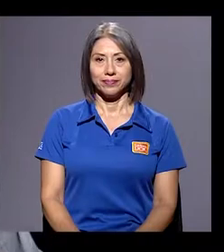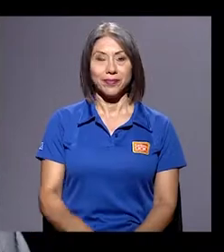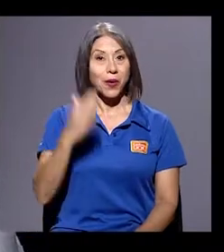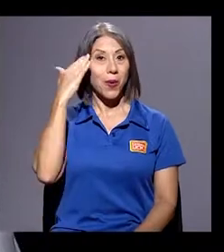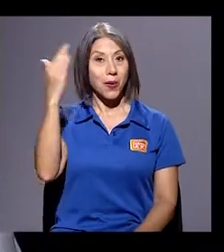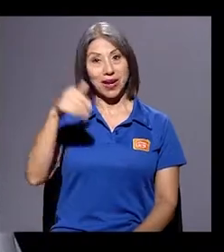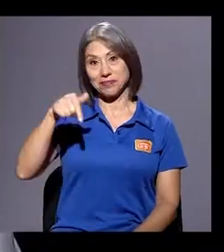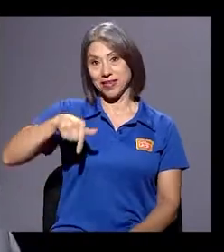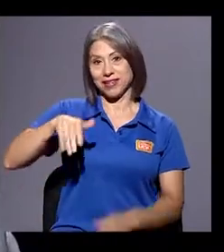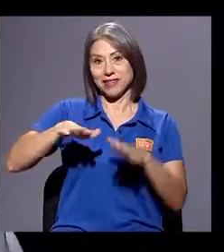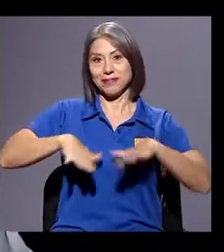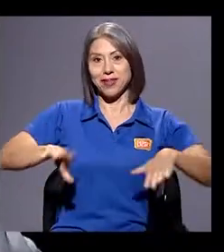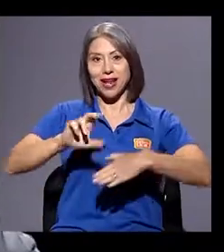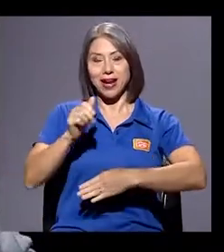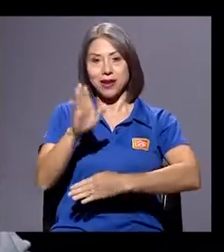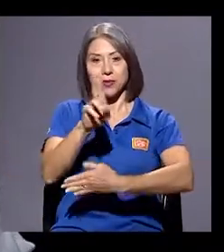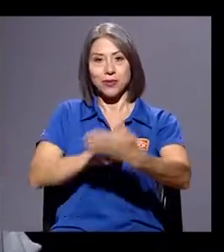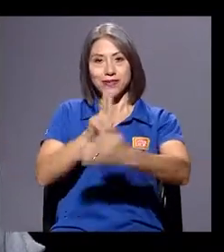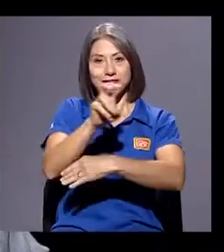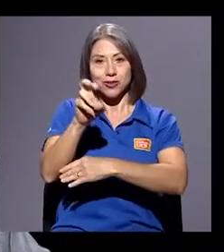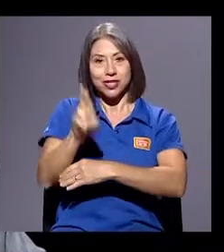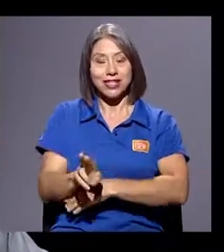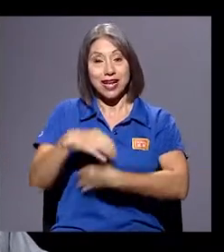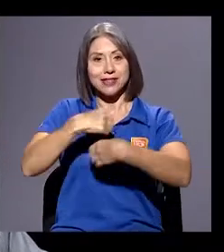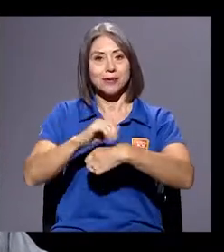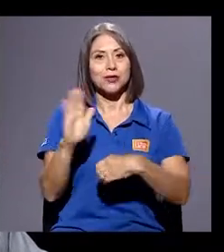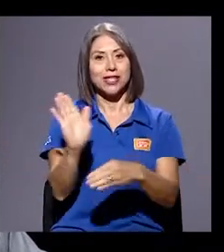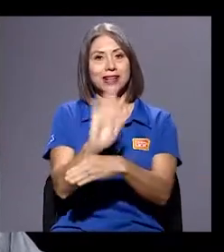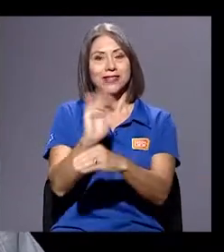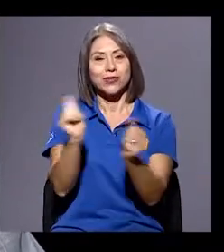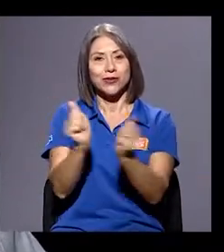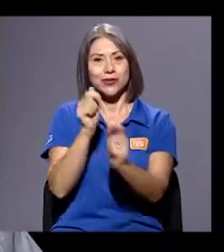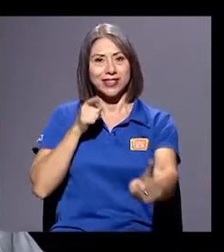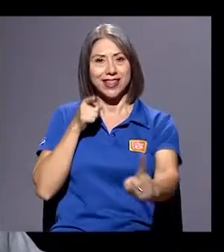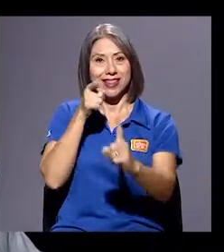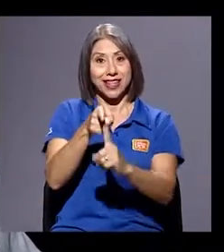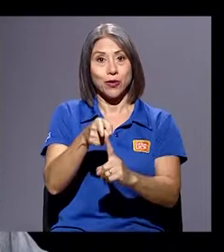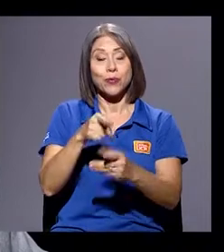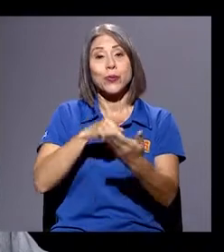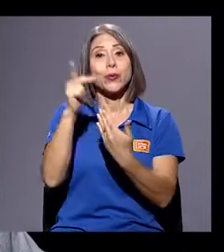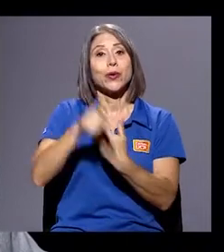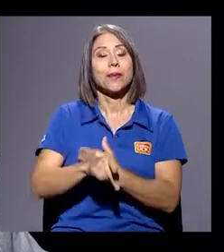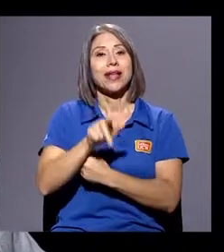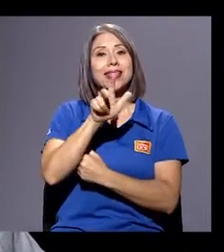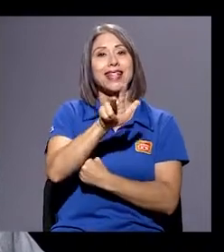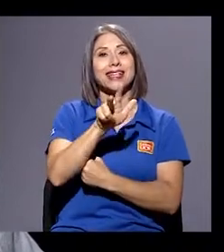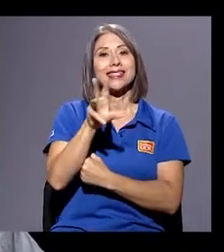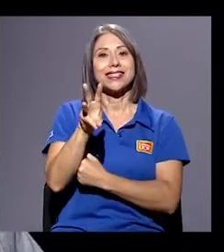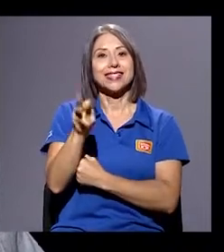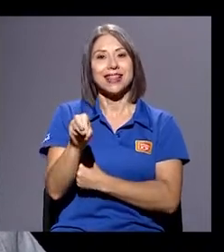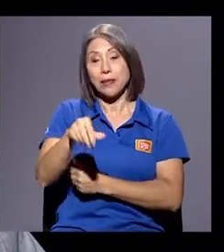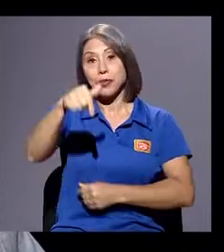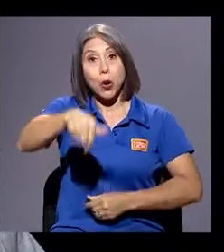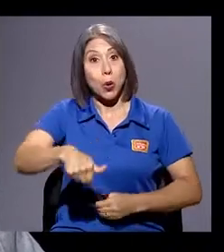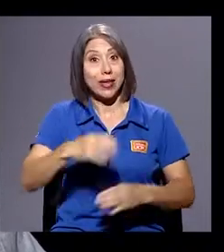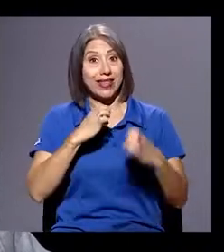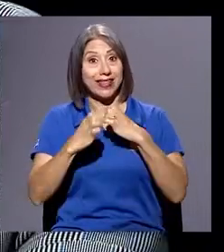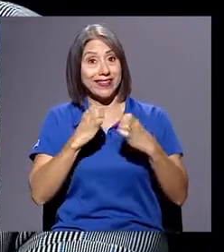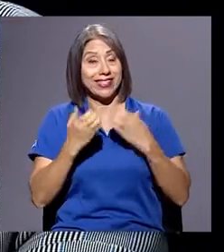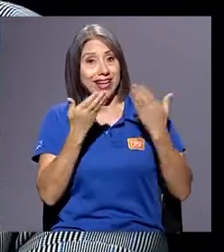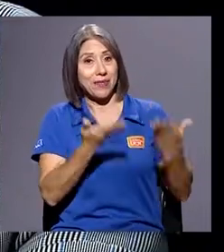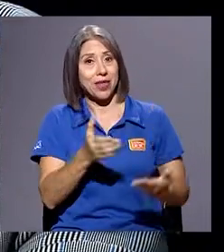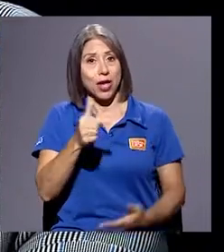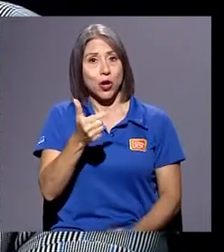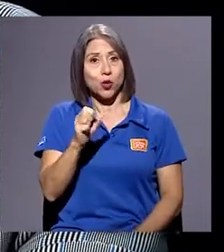Hola, estamos en los estudios del canal Universidad de Costa Rica, donde hacemos televisión con sentido en 360. Y el día de hoy tengo el gusto de entrevistar a Gustavo